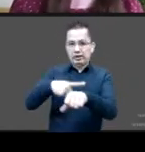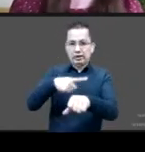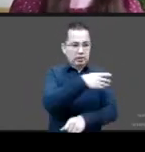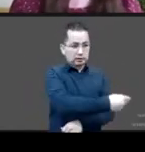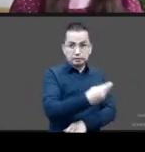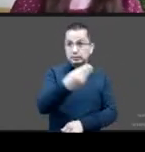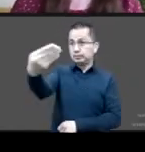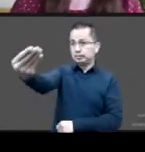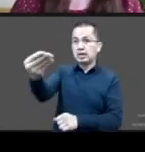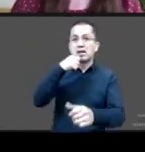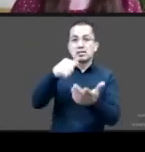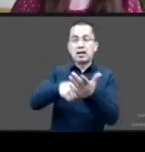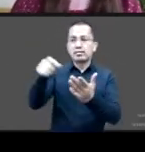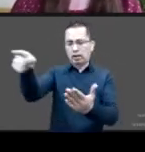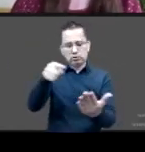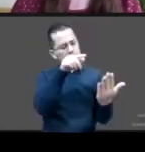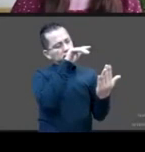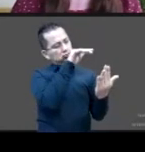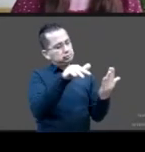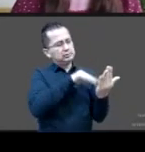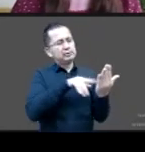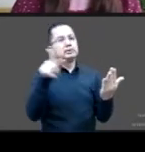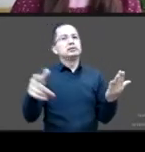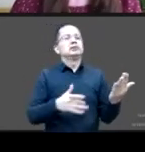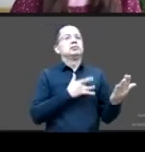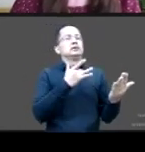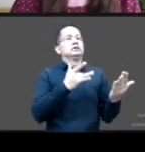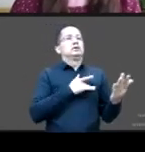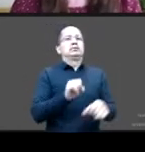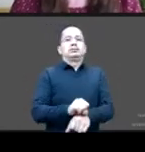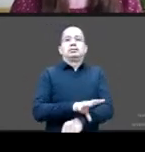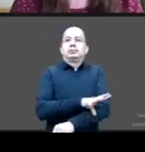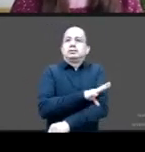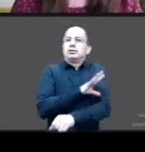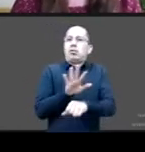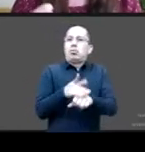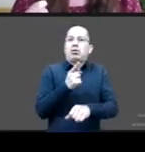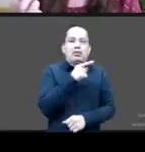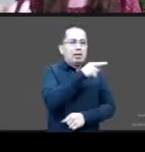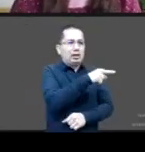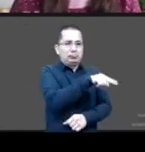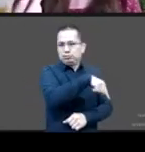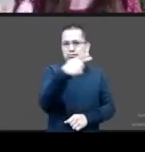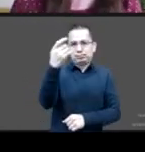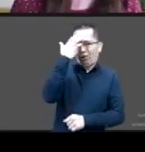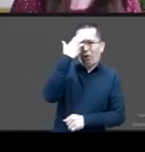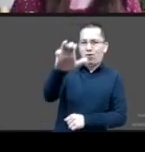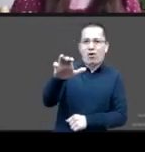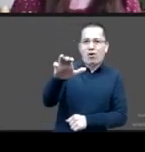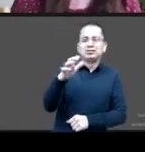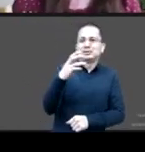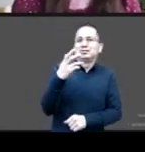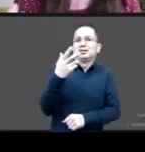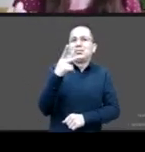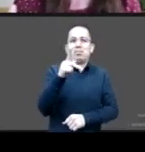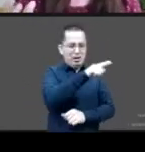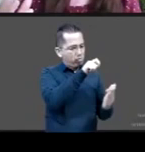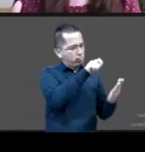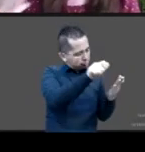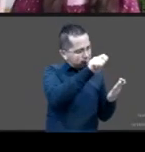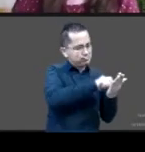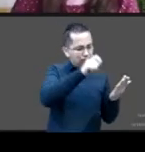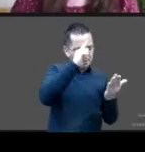conocían a la persona que estaba escribiendo pues alguien se hubiera tomado la molestia se hubiera tomado ese tiempo para regalar